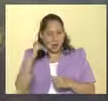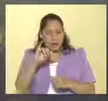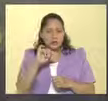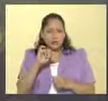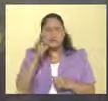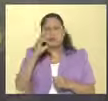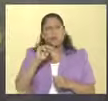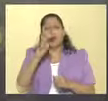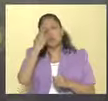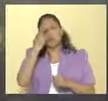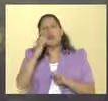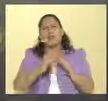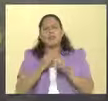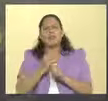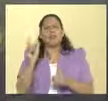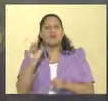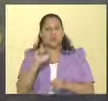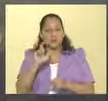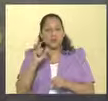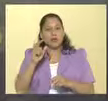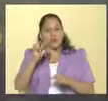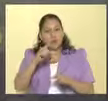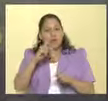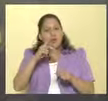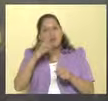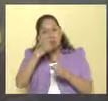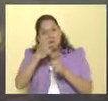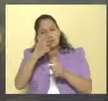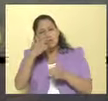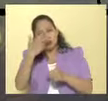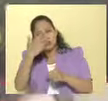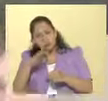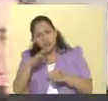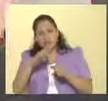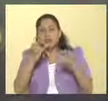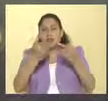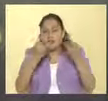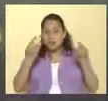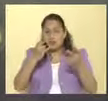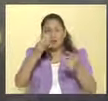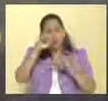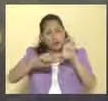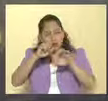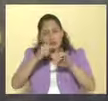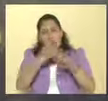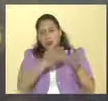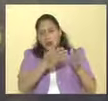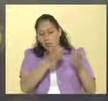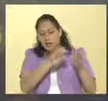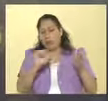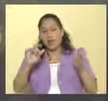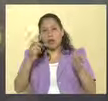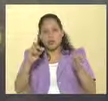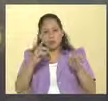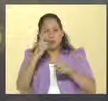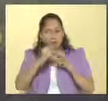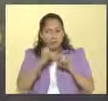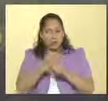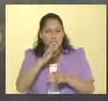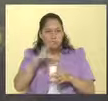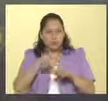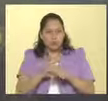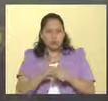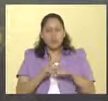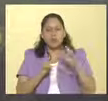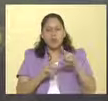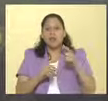no recuerdo exactamente los años, en que en México se filmaran 8, 9, 10 largometrajes al año. El último año, en 2012,